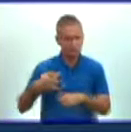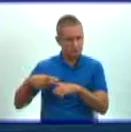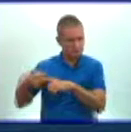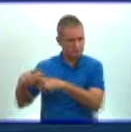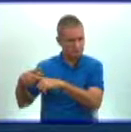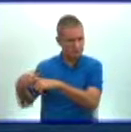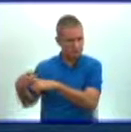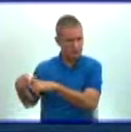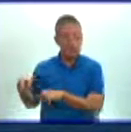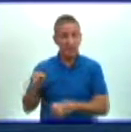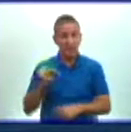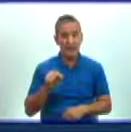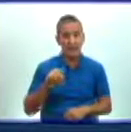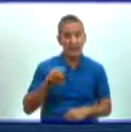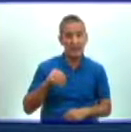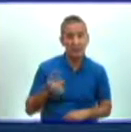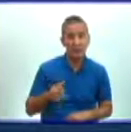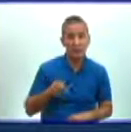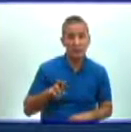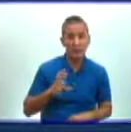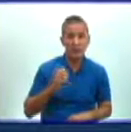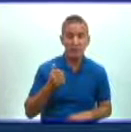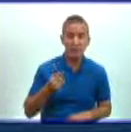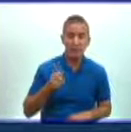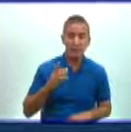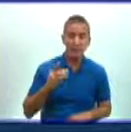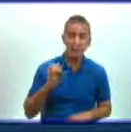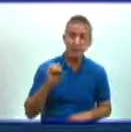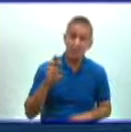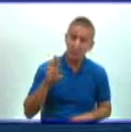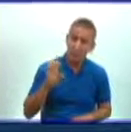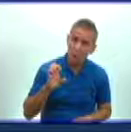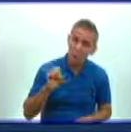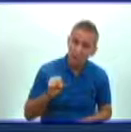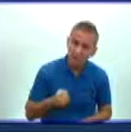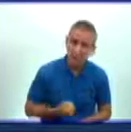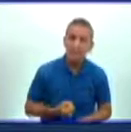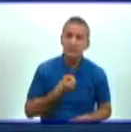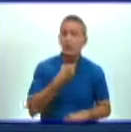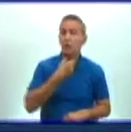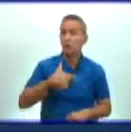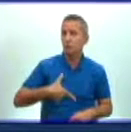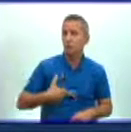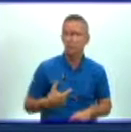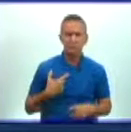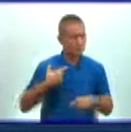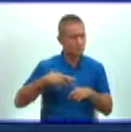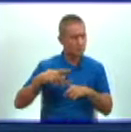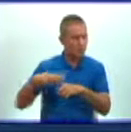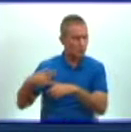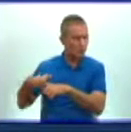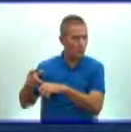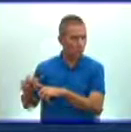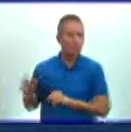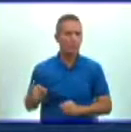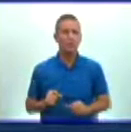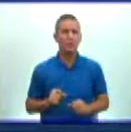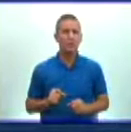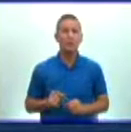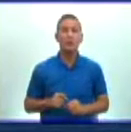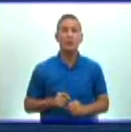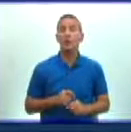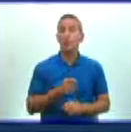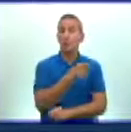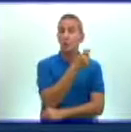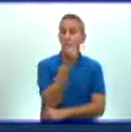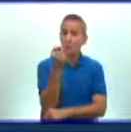estos marcadores pudieran tomarlos como ejemplos. Existen otros. Con sus maestros